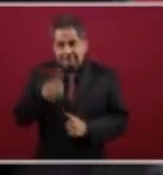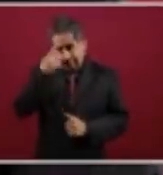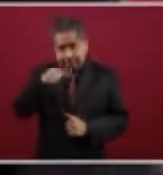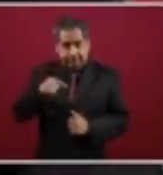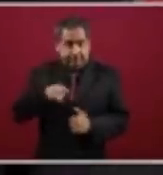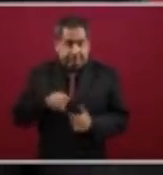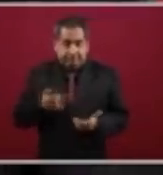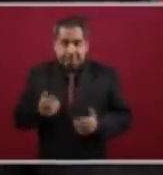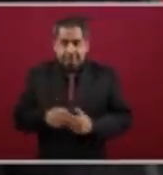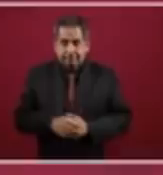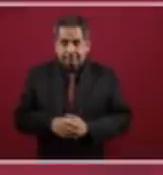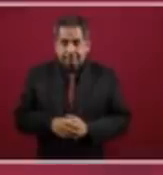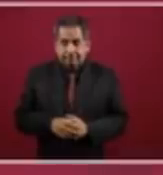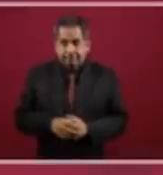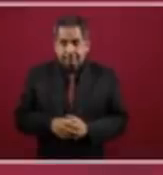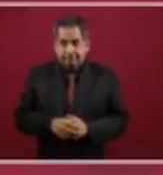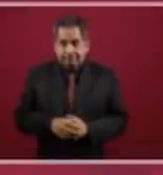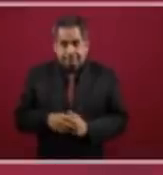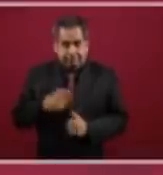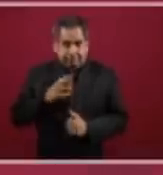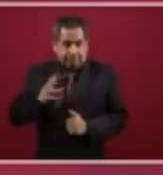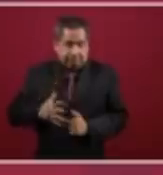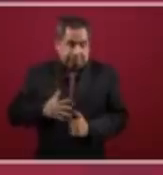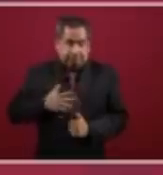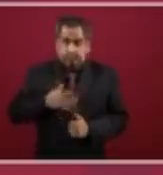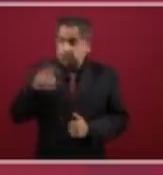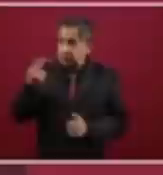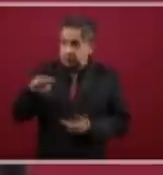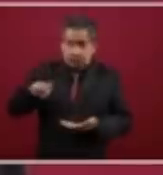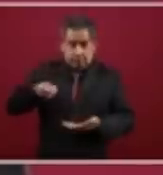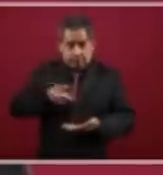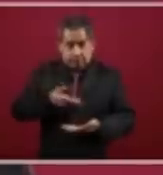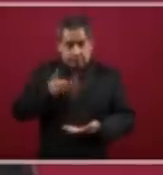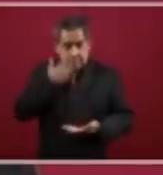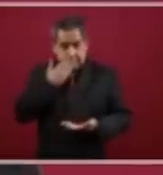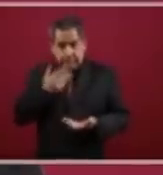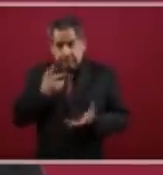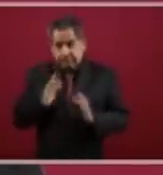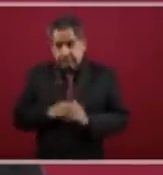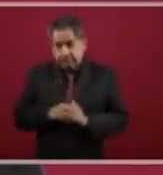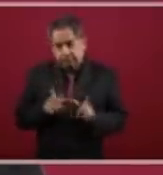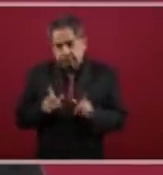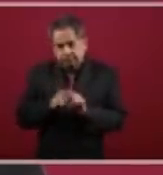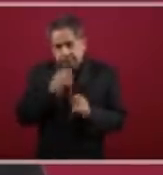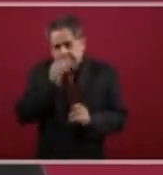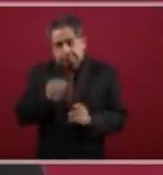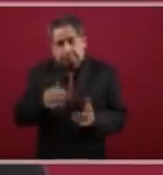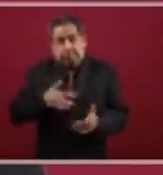es un orgullo, ¿no? Eso es lo que le puedo